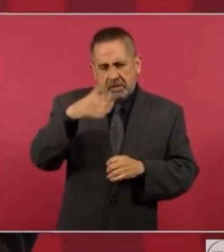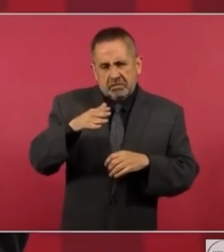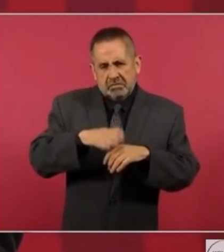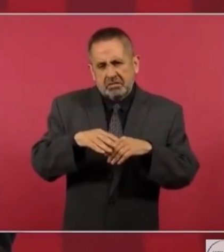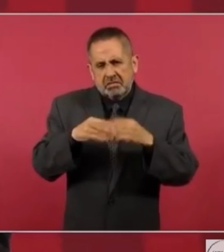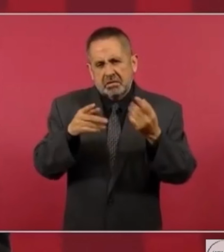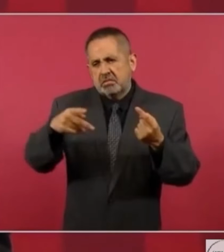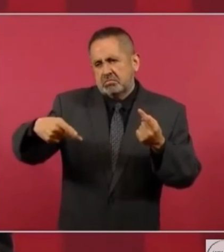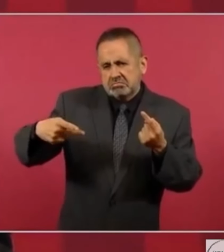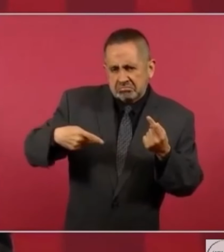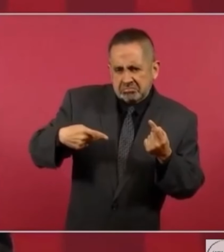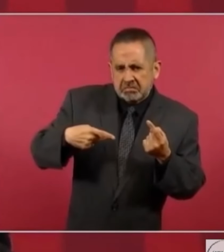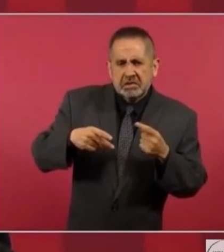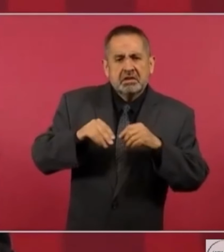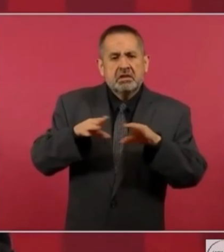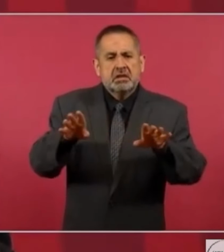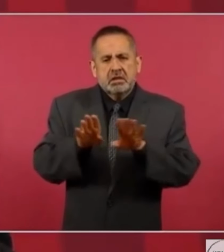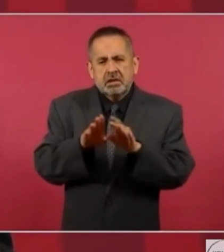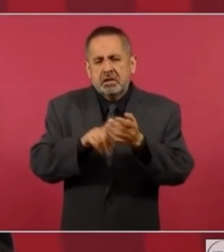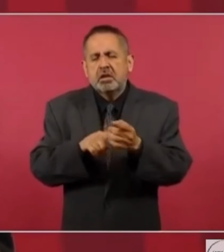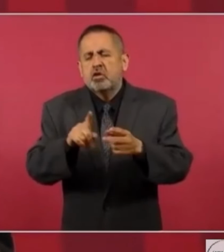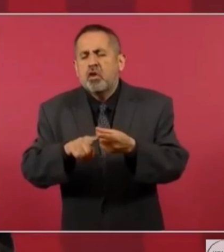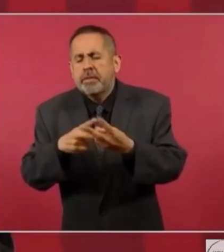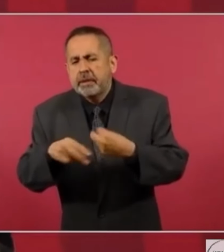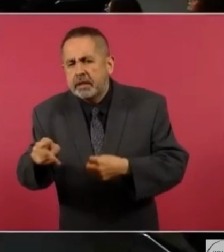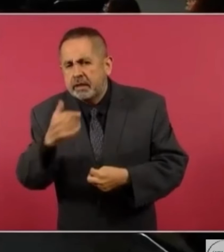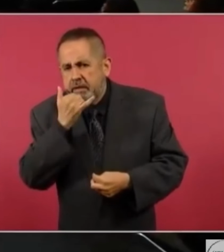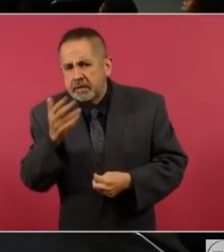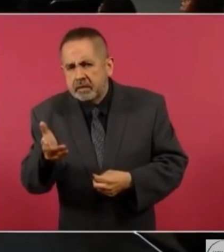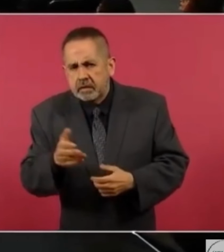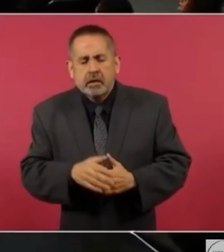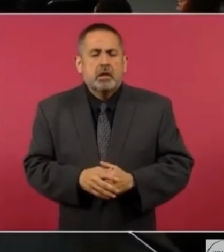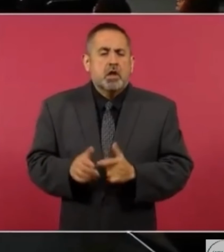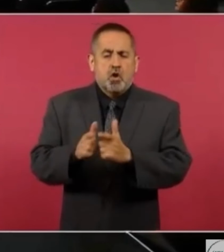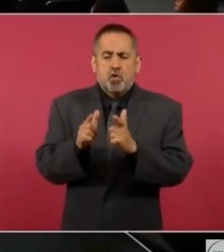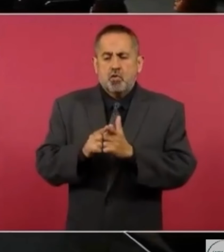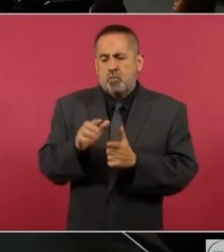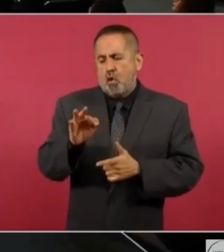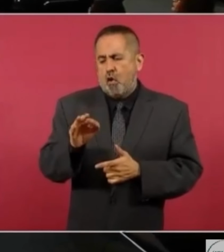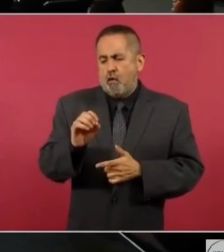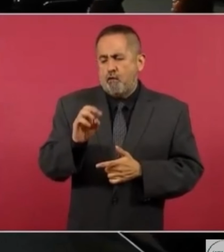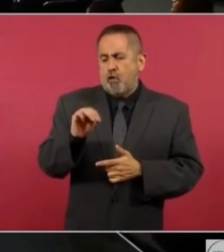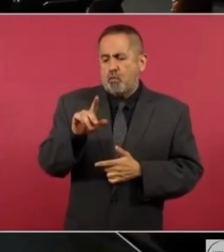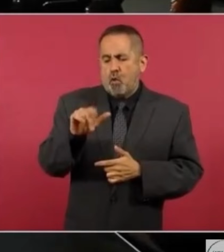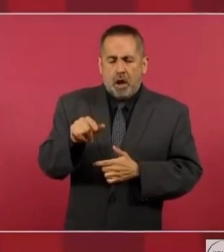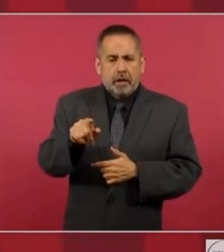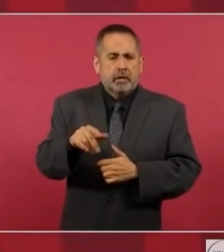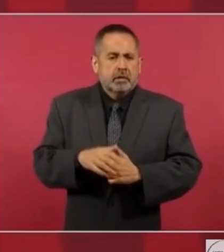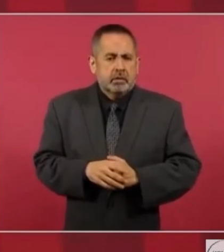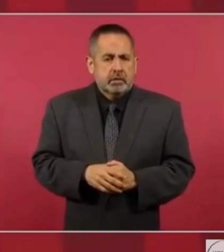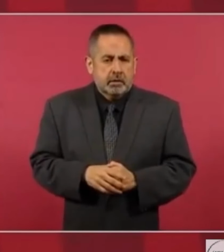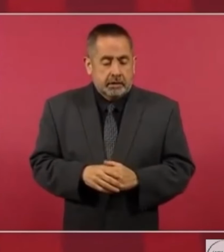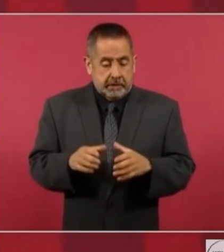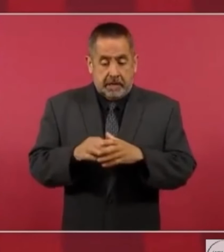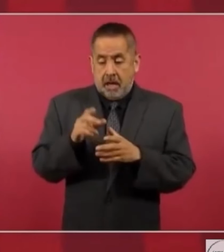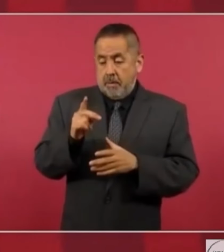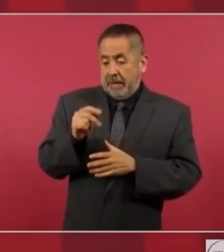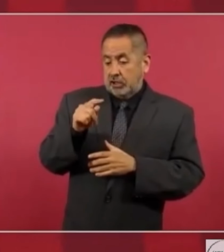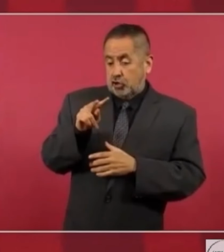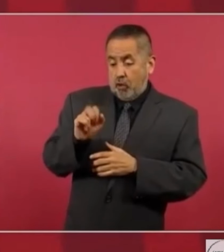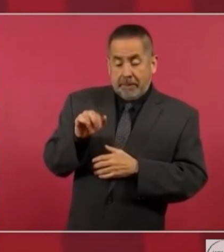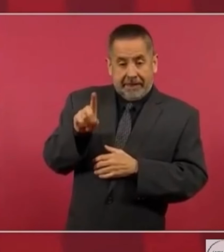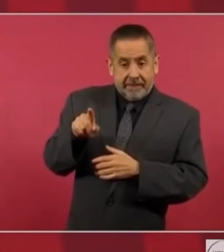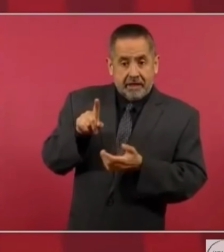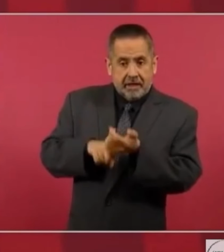está preguntando la compañera. ¿De qué medios usted, perdón? Grupo Fórmula. De Grupo Fórmula. Paxlovid es un medicamento